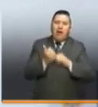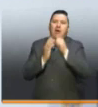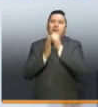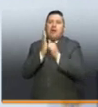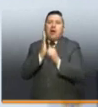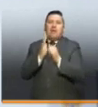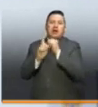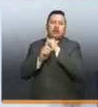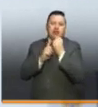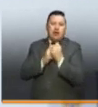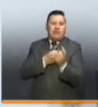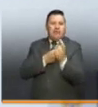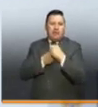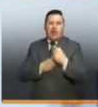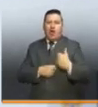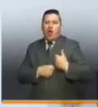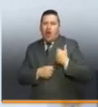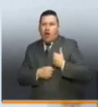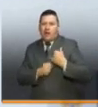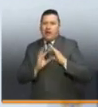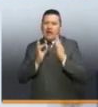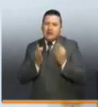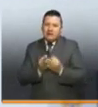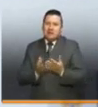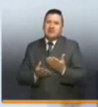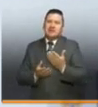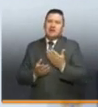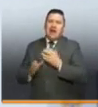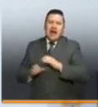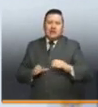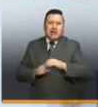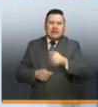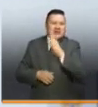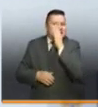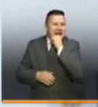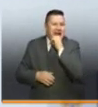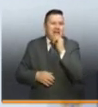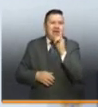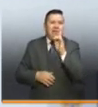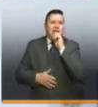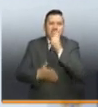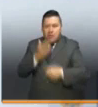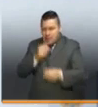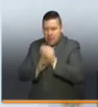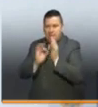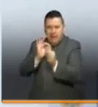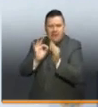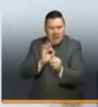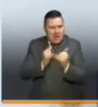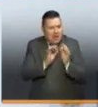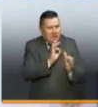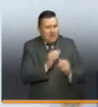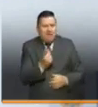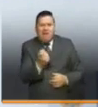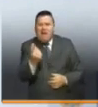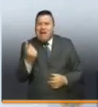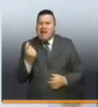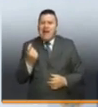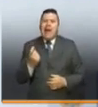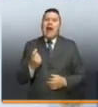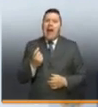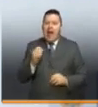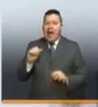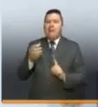familias en acción jóvenes en acción colombia mayor devolución del iva y así identificar quienes